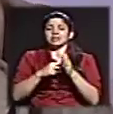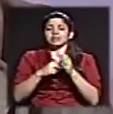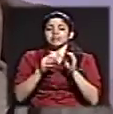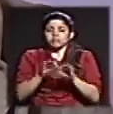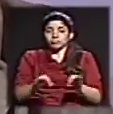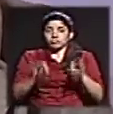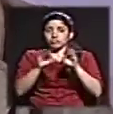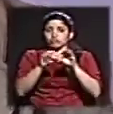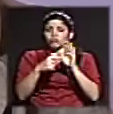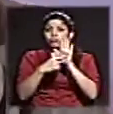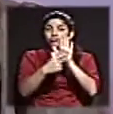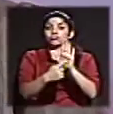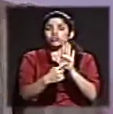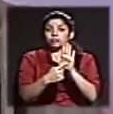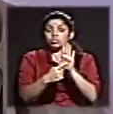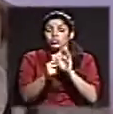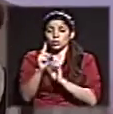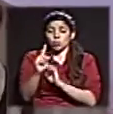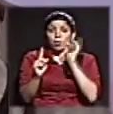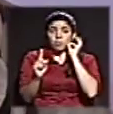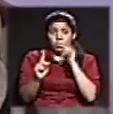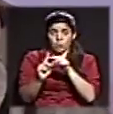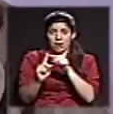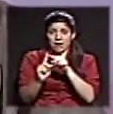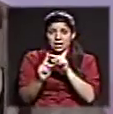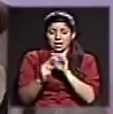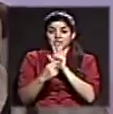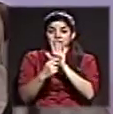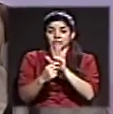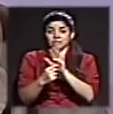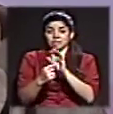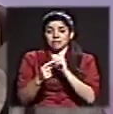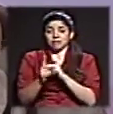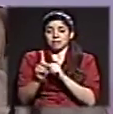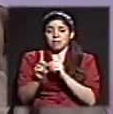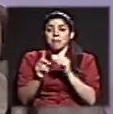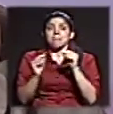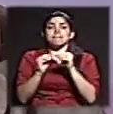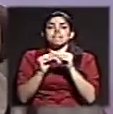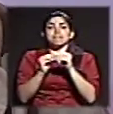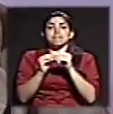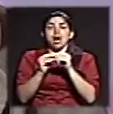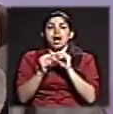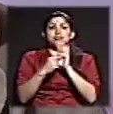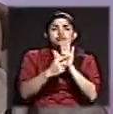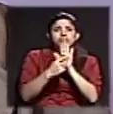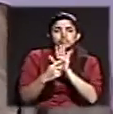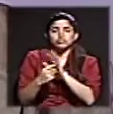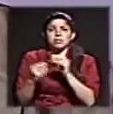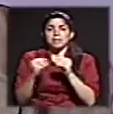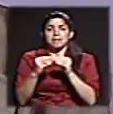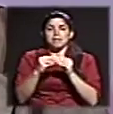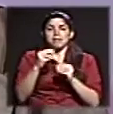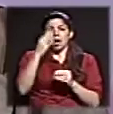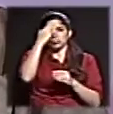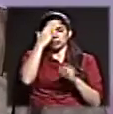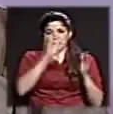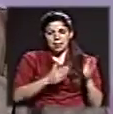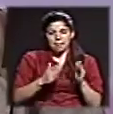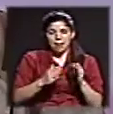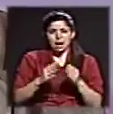protagonismo de una mujer, el hecho de que una mujer sea más protagónica, que tenga más preparación, que